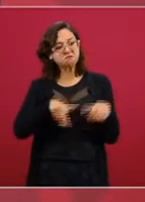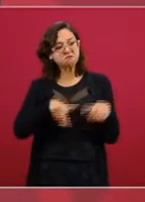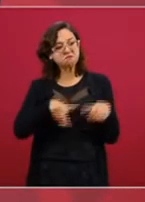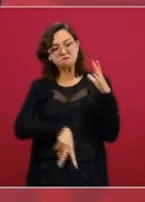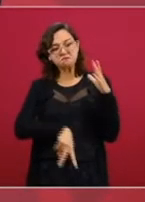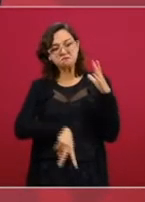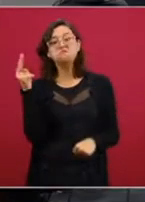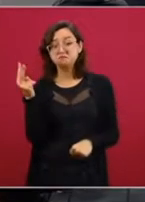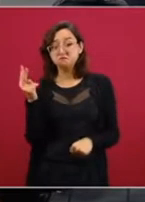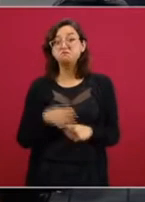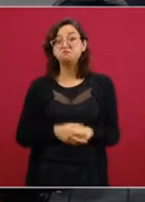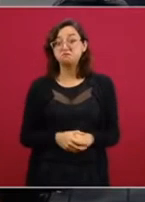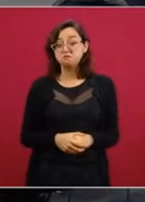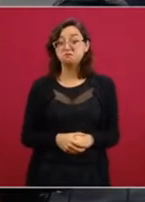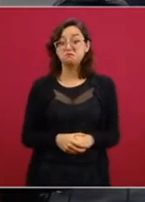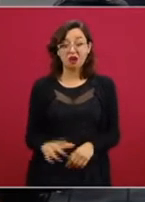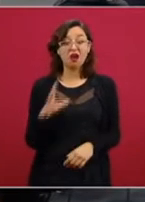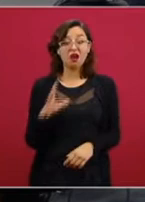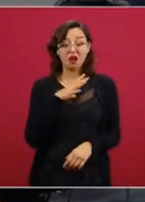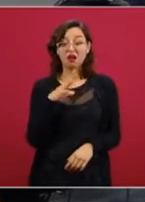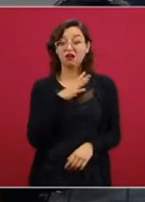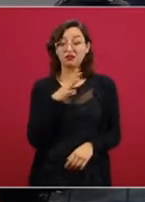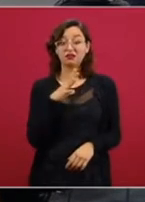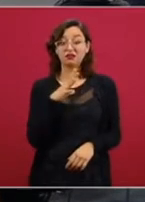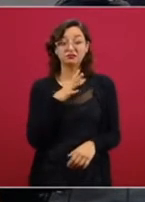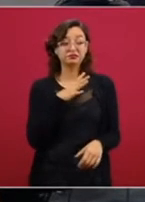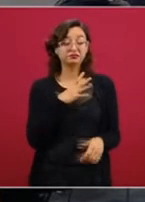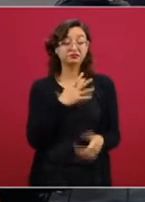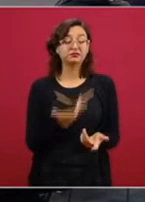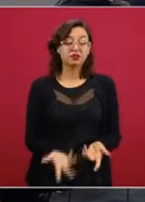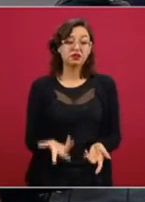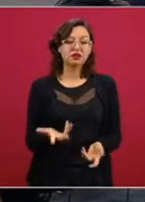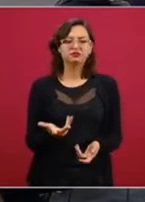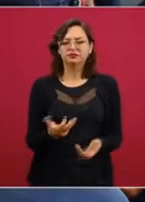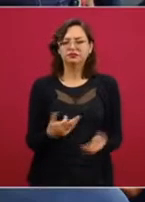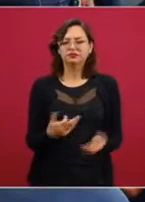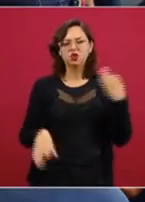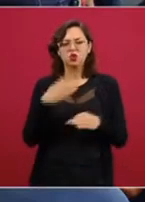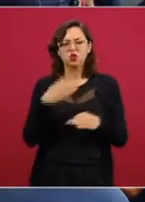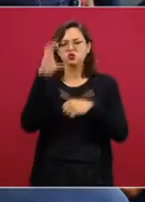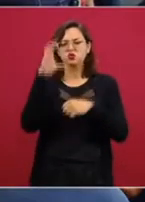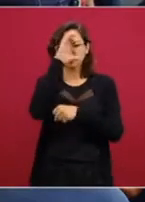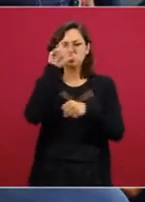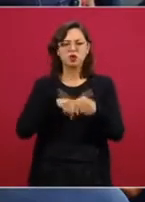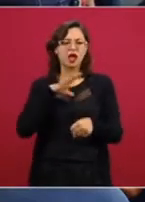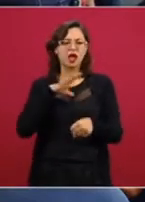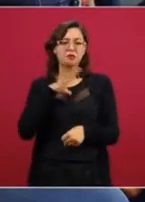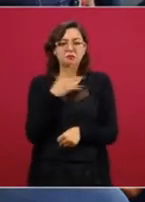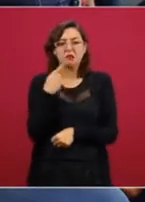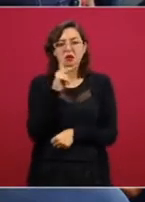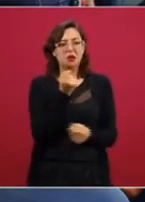suficiente, pues, porque de una u otra forma todos tenemos cultura.